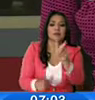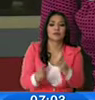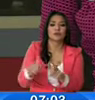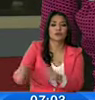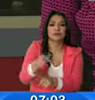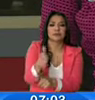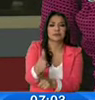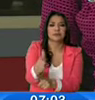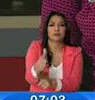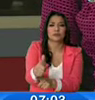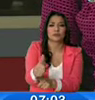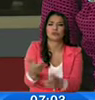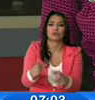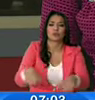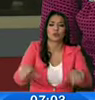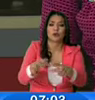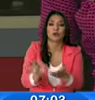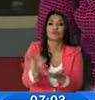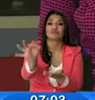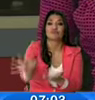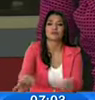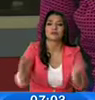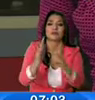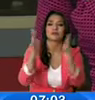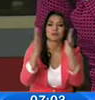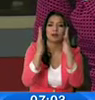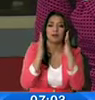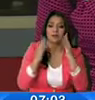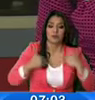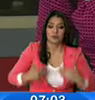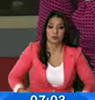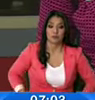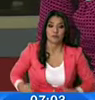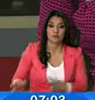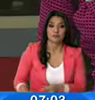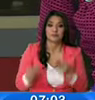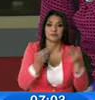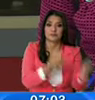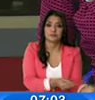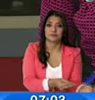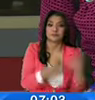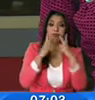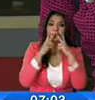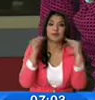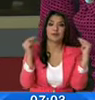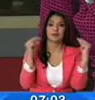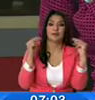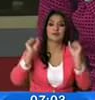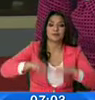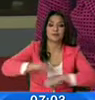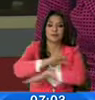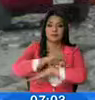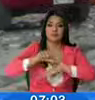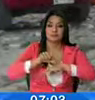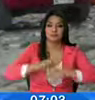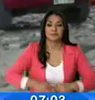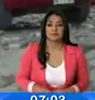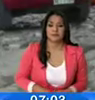sus riberas en un apartado lugar selvático. El cuerpo fue trasladado hasta la ciudad del Tena para realizar la autopsia.